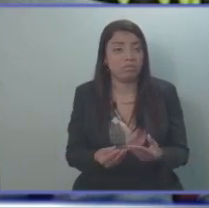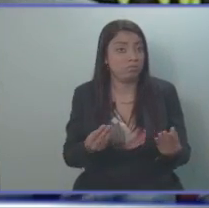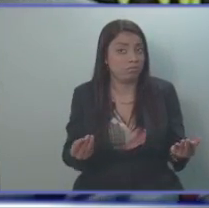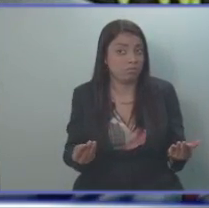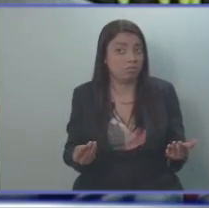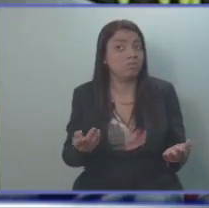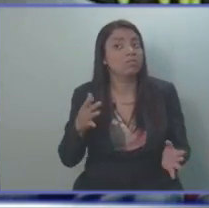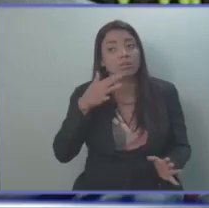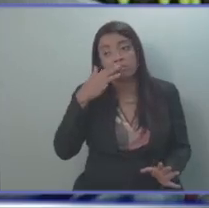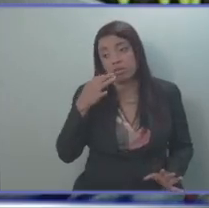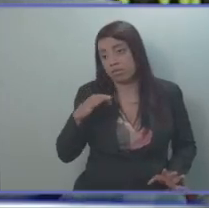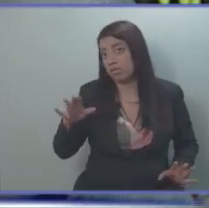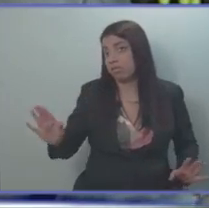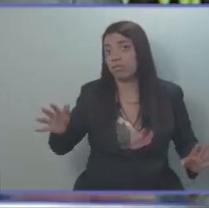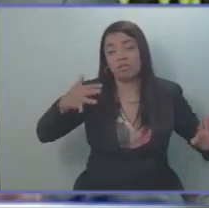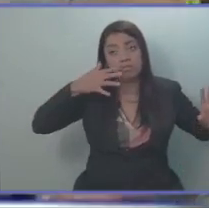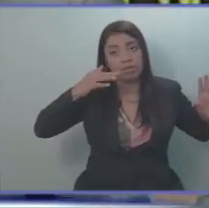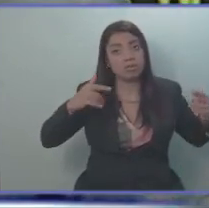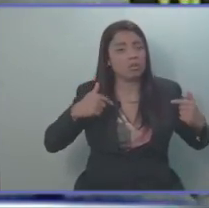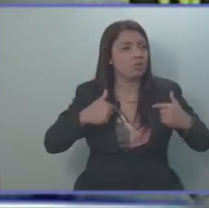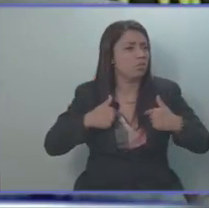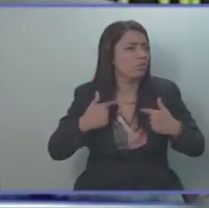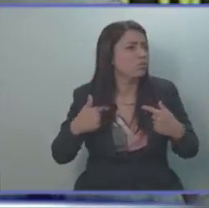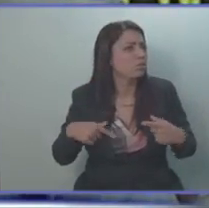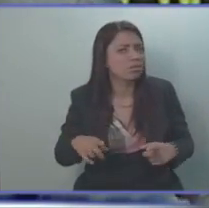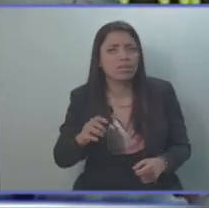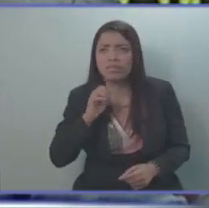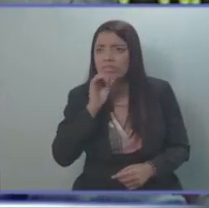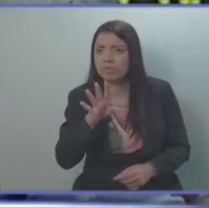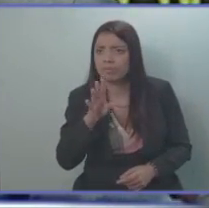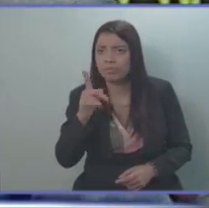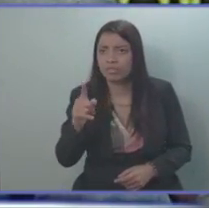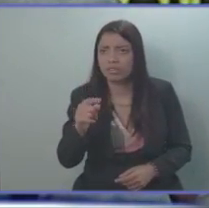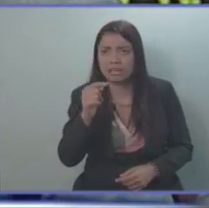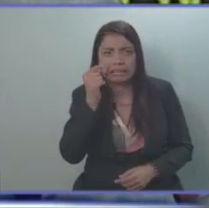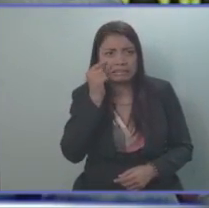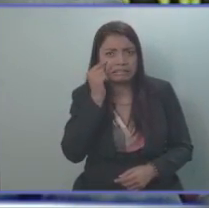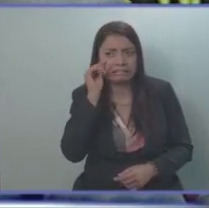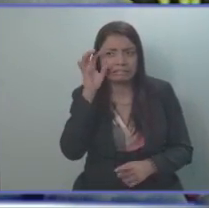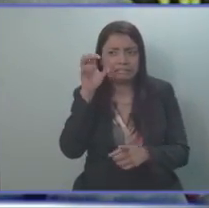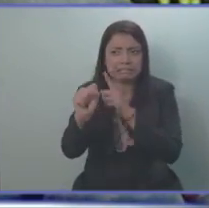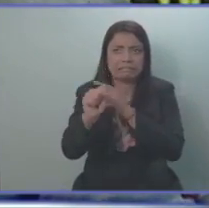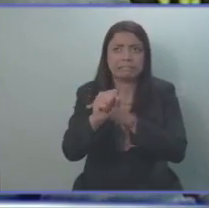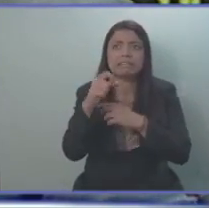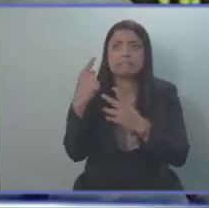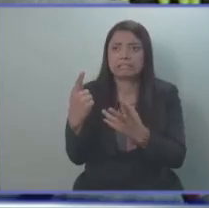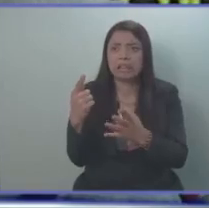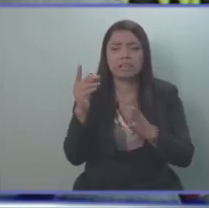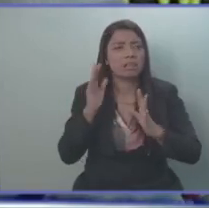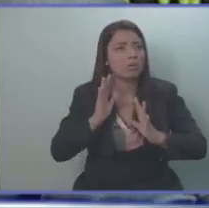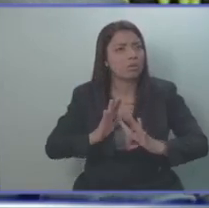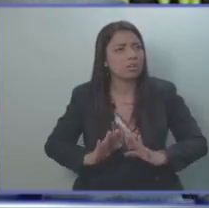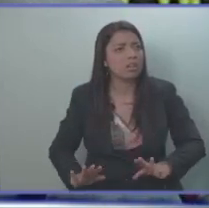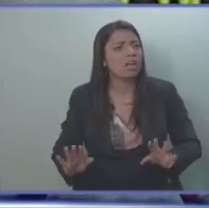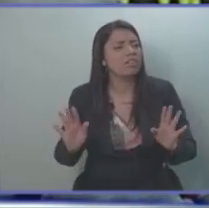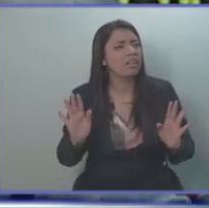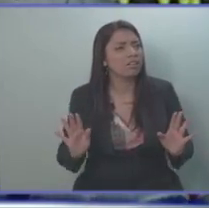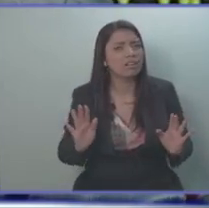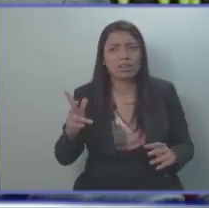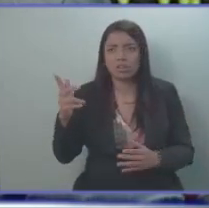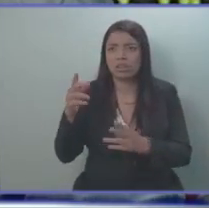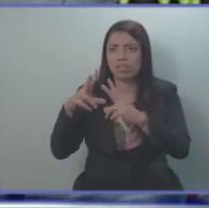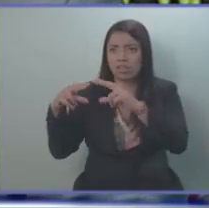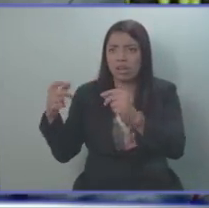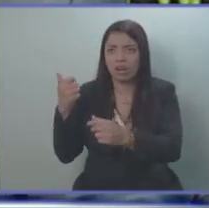Al César lo que es del César. Yo todavía decía de lobo un pelo. Tenían seguridad, tranquilidad, tenían una buena